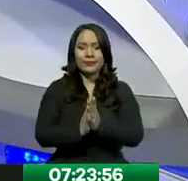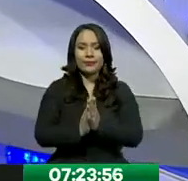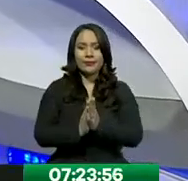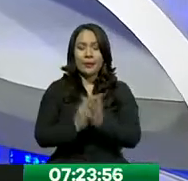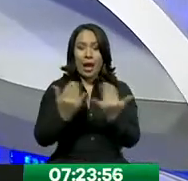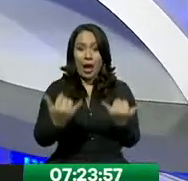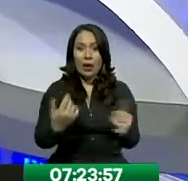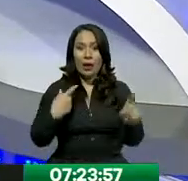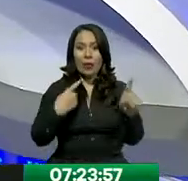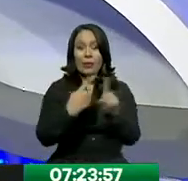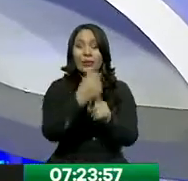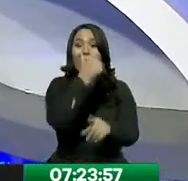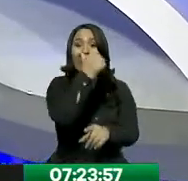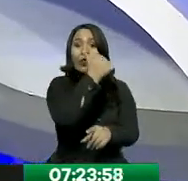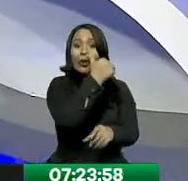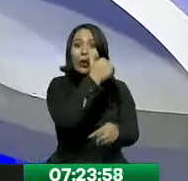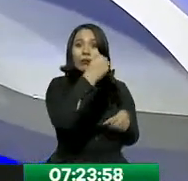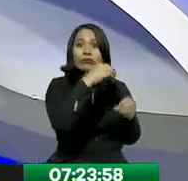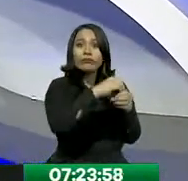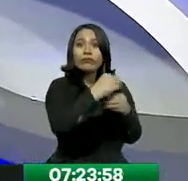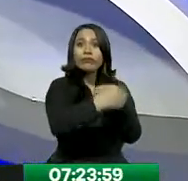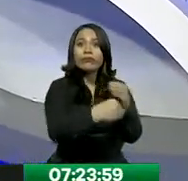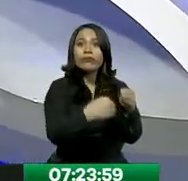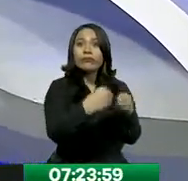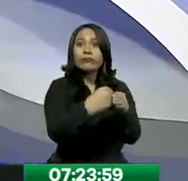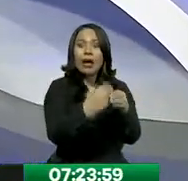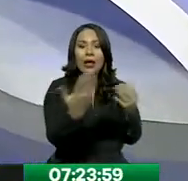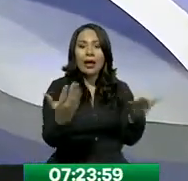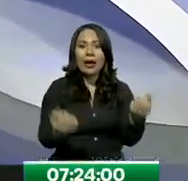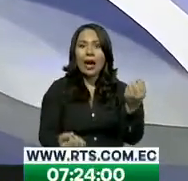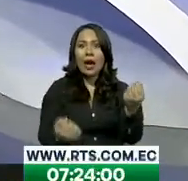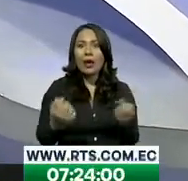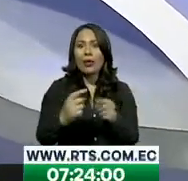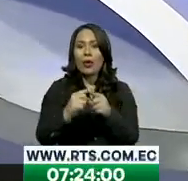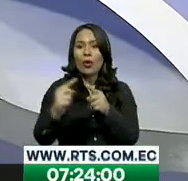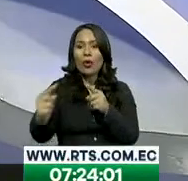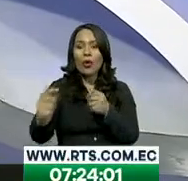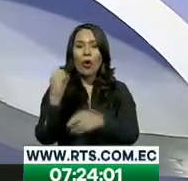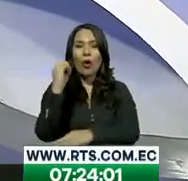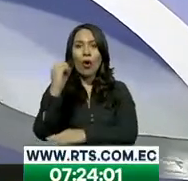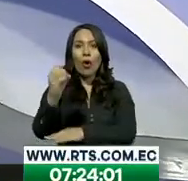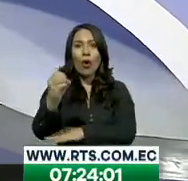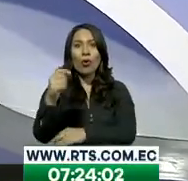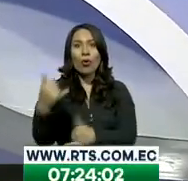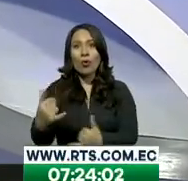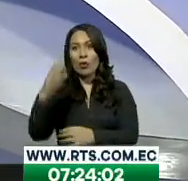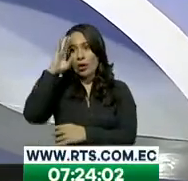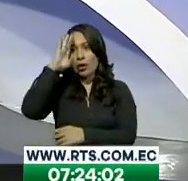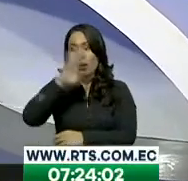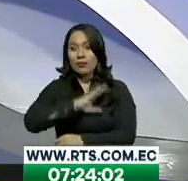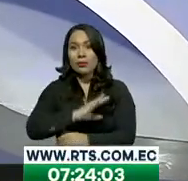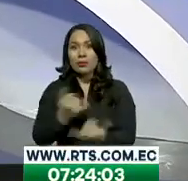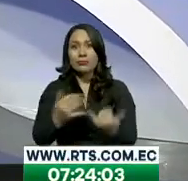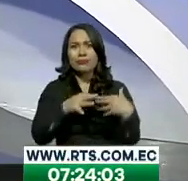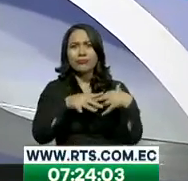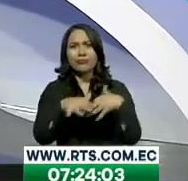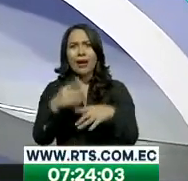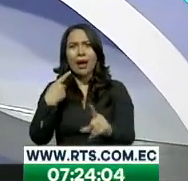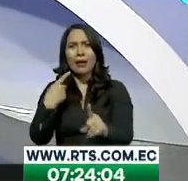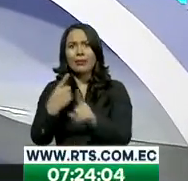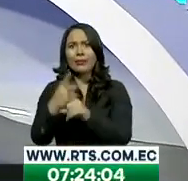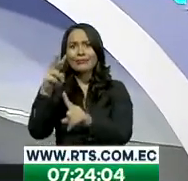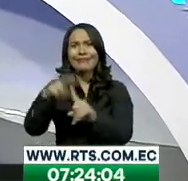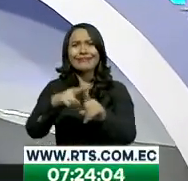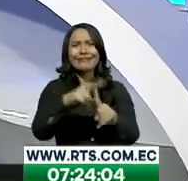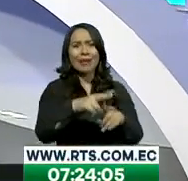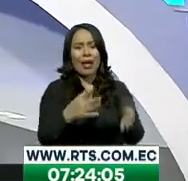encuentran droga encaletada en vehículo en El Oro. Elementos de la Policía Nacional decomisaron varios